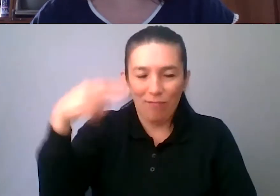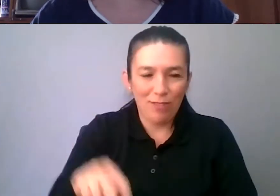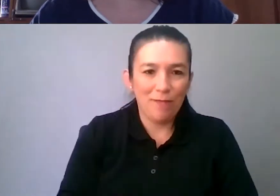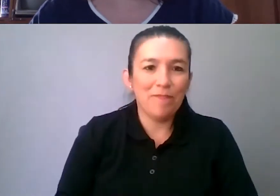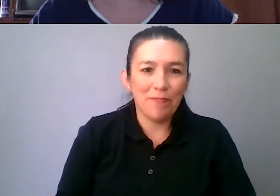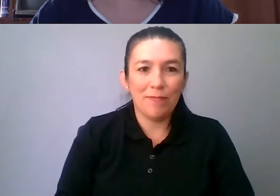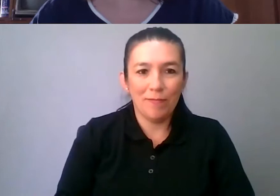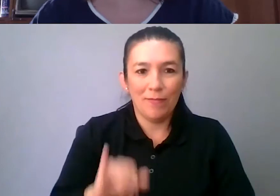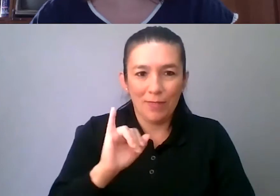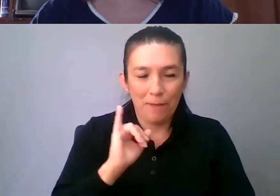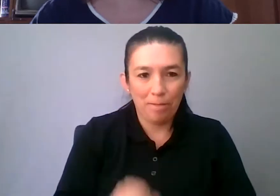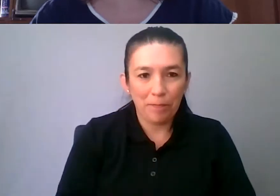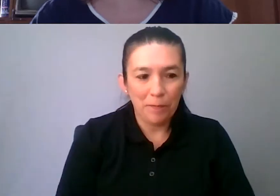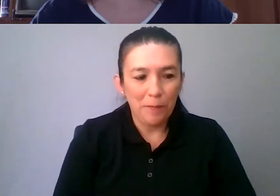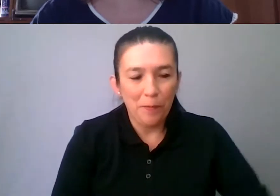Exacto.